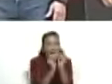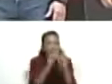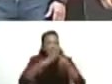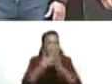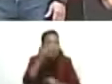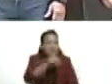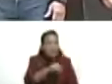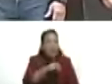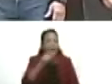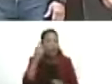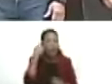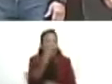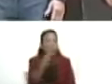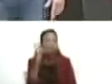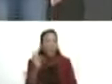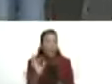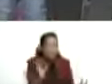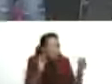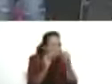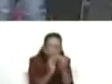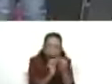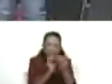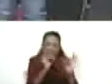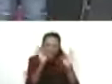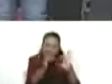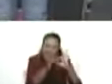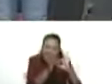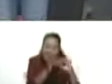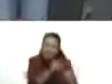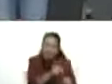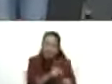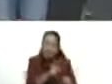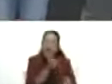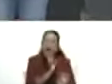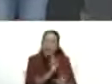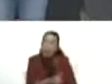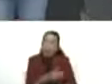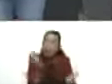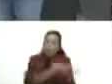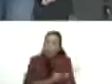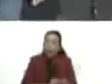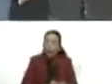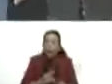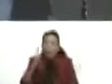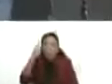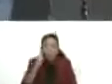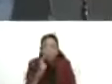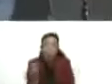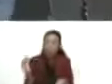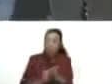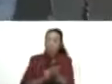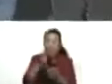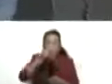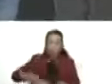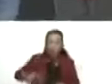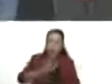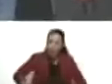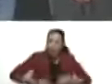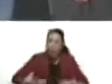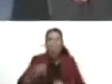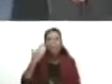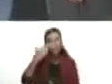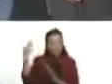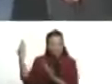estaba ocurriendo el 4 de febrero de 1992. ¡Volví a Bolívar! ¡Volví al pueblo! Vamos a